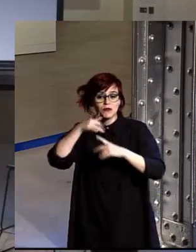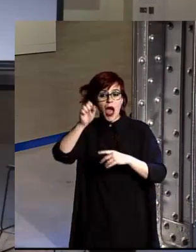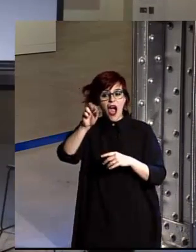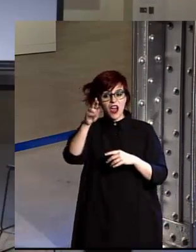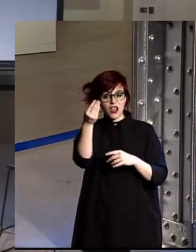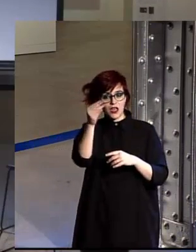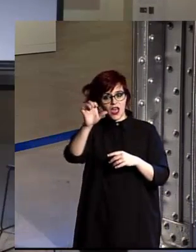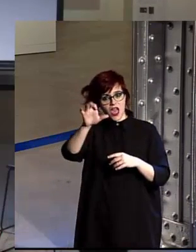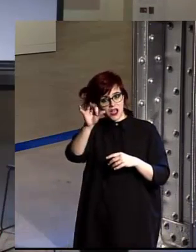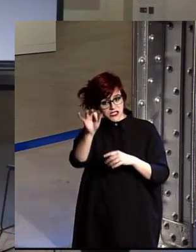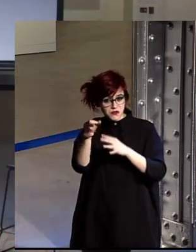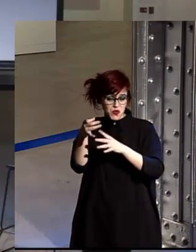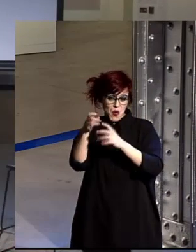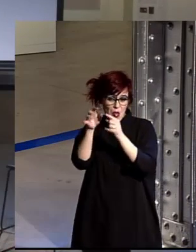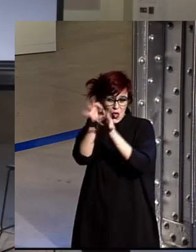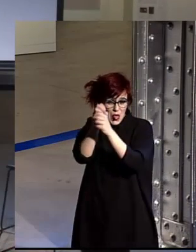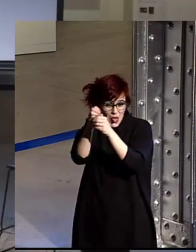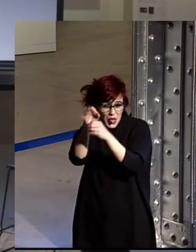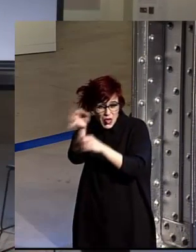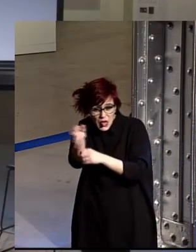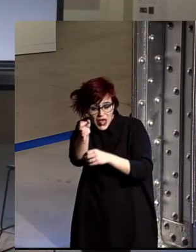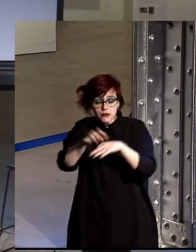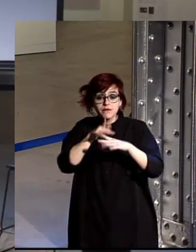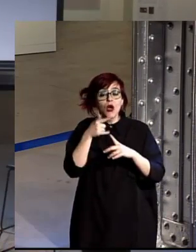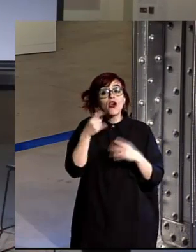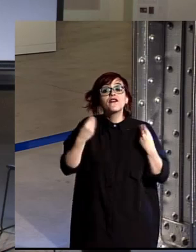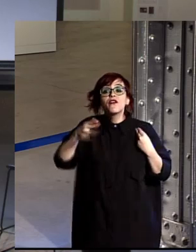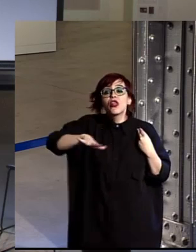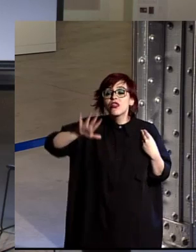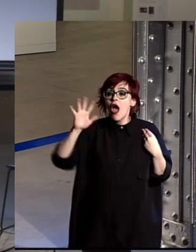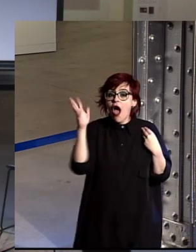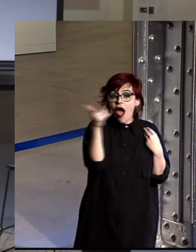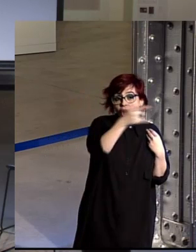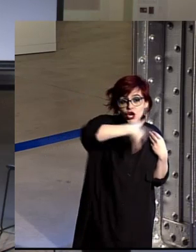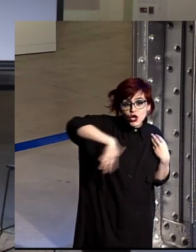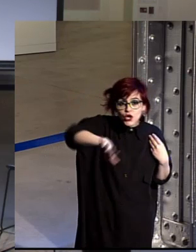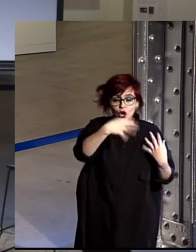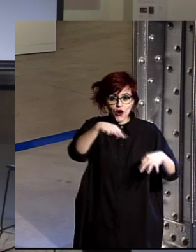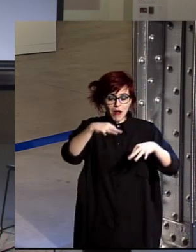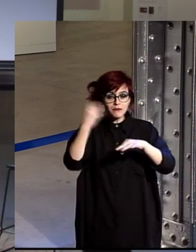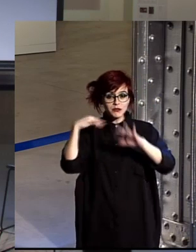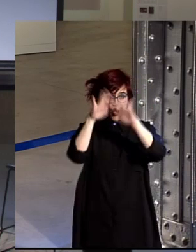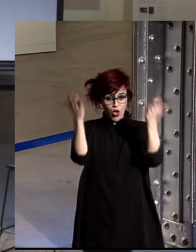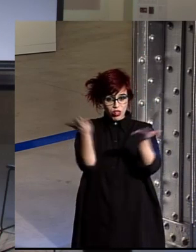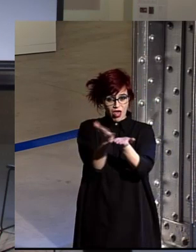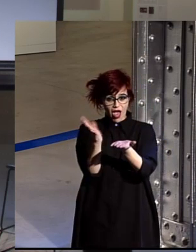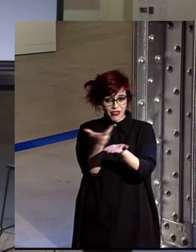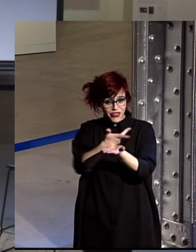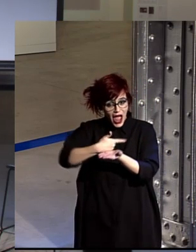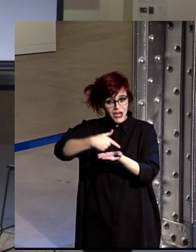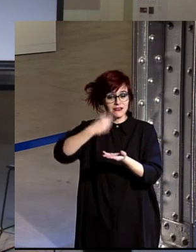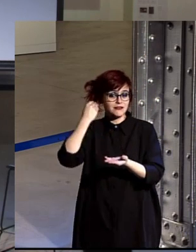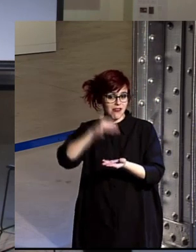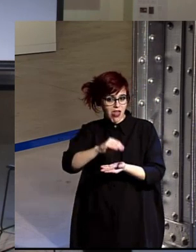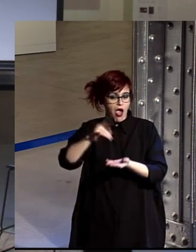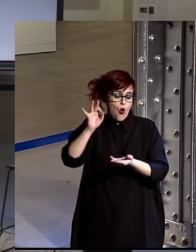tipo de microorganismos, y dentro de estos que viven en ambientes normales, en ambientes muy fríos de la Antártida, y hay virus de la Antártida, o en el Parque Yellowstone, ¿de